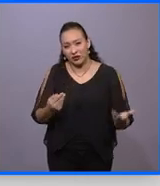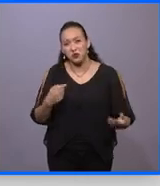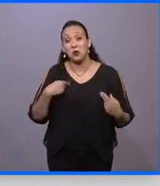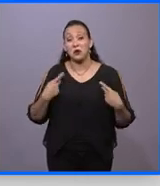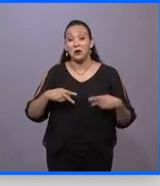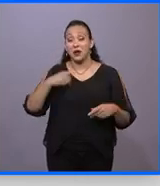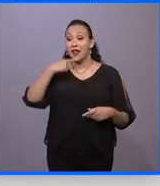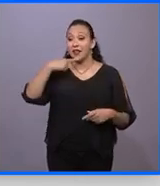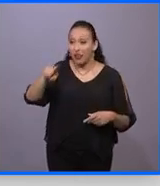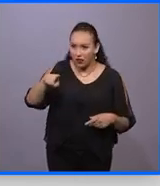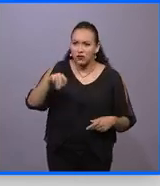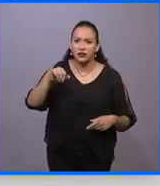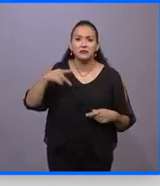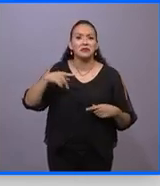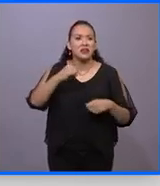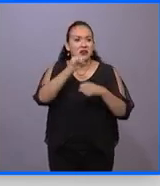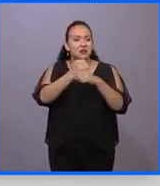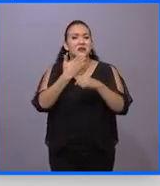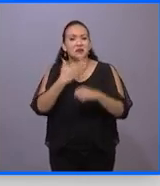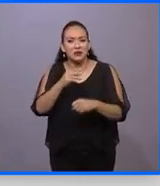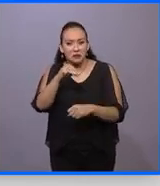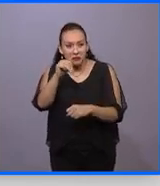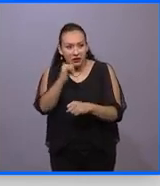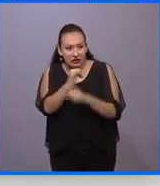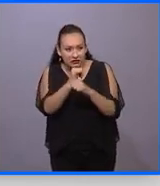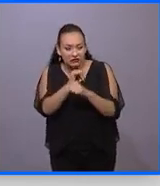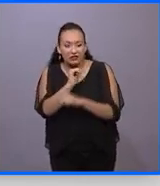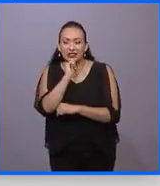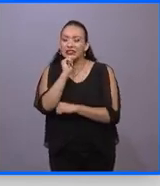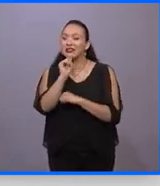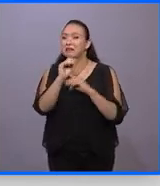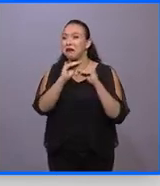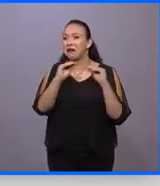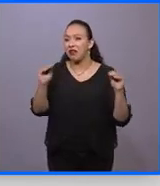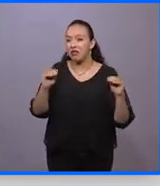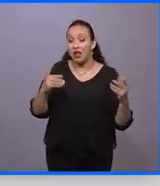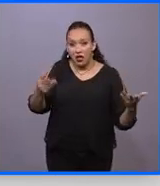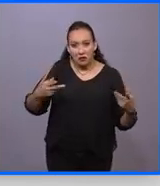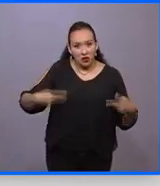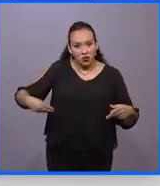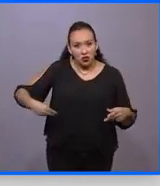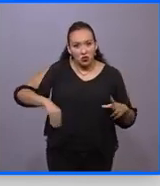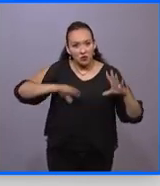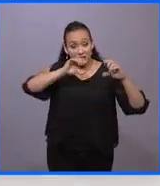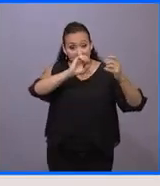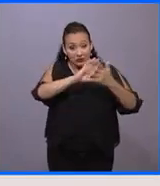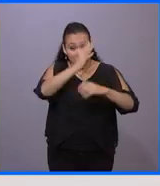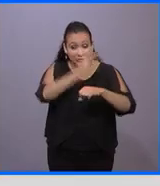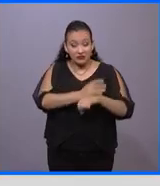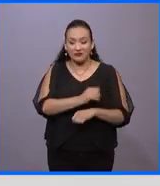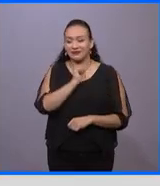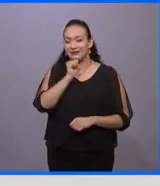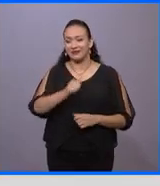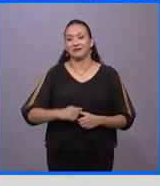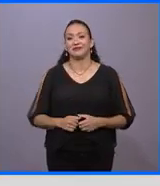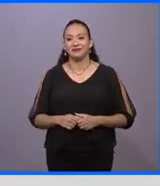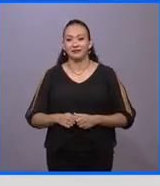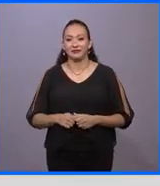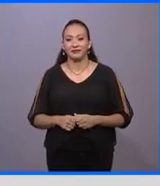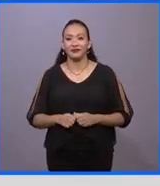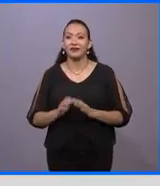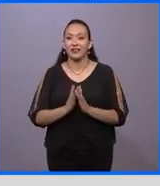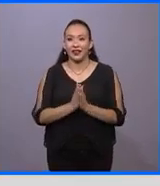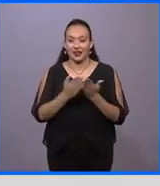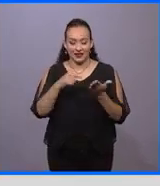denuncian pues no se investigan adecuadamente y por ello pues no se logra llevar a los responsables a la justicia. Y en esta